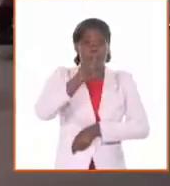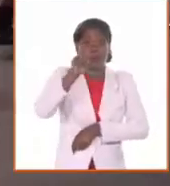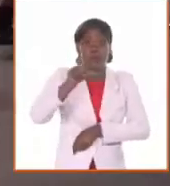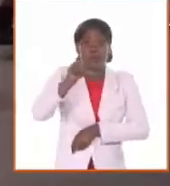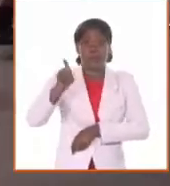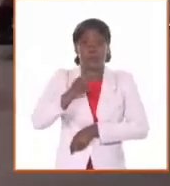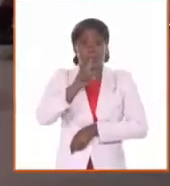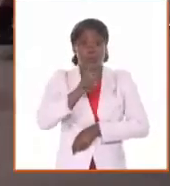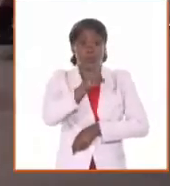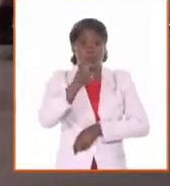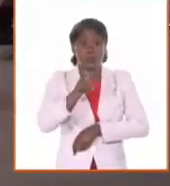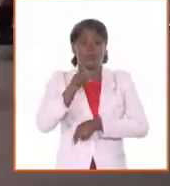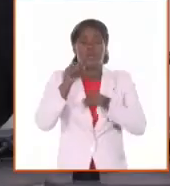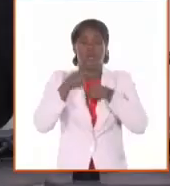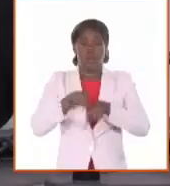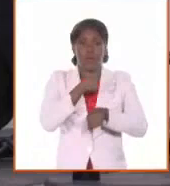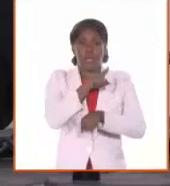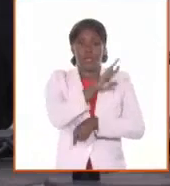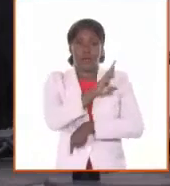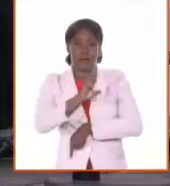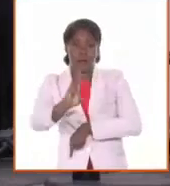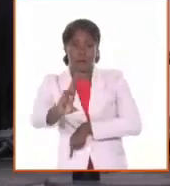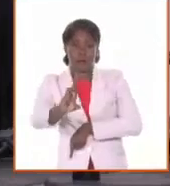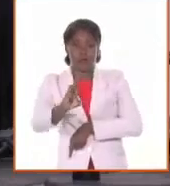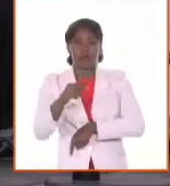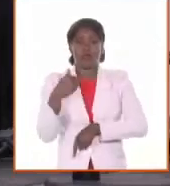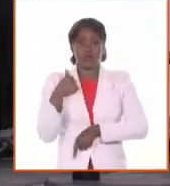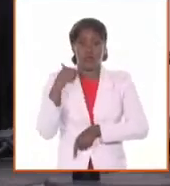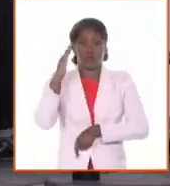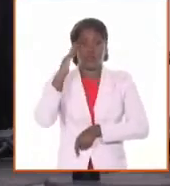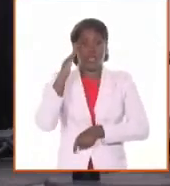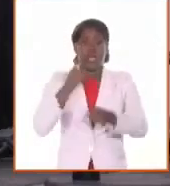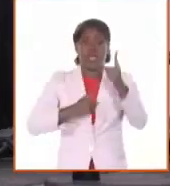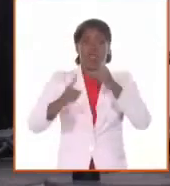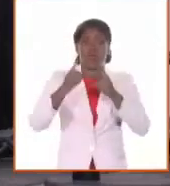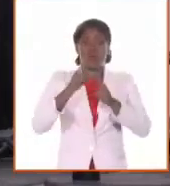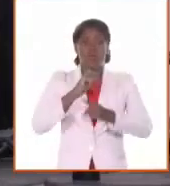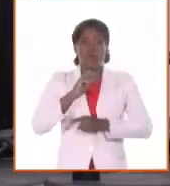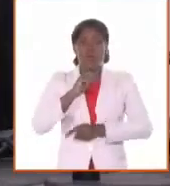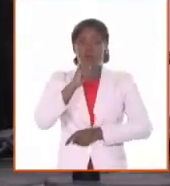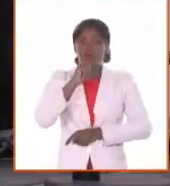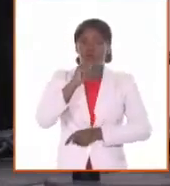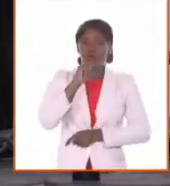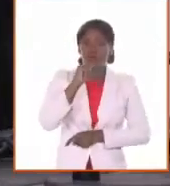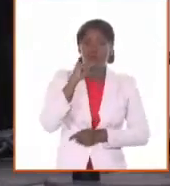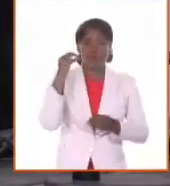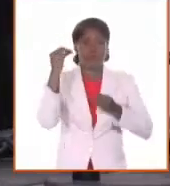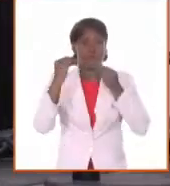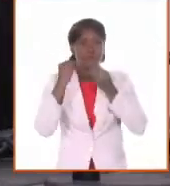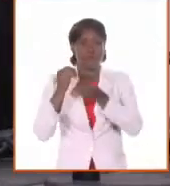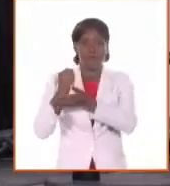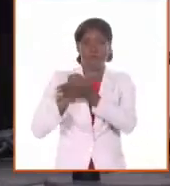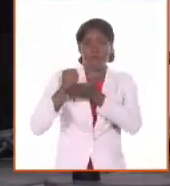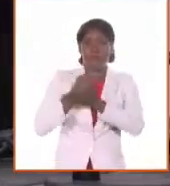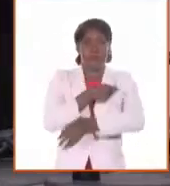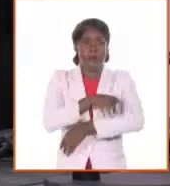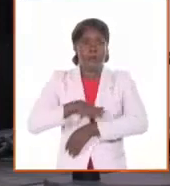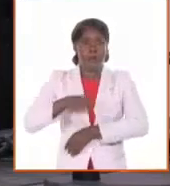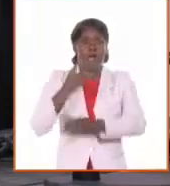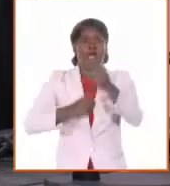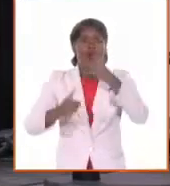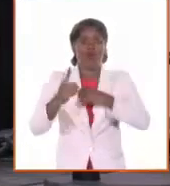así a verdad no que también hemos recibido opiniones contradictorias durante el día hay quienes nos han dicho como escuchábamos ahí que